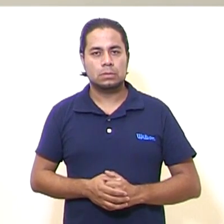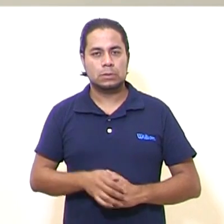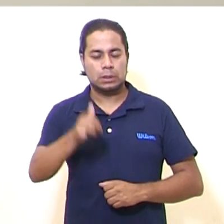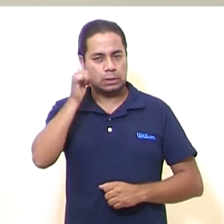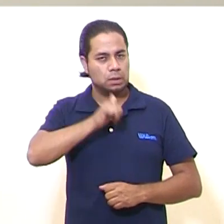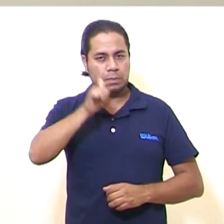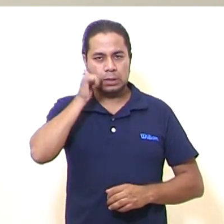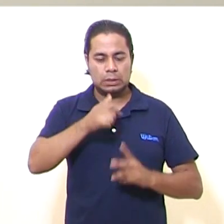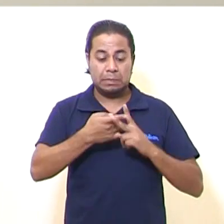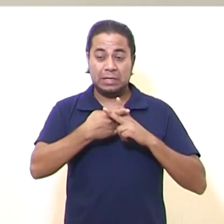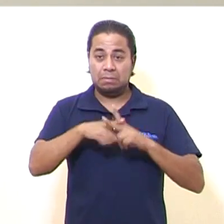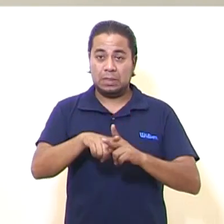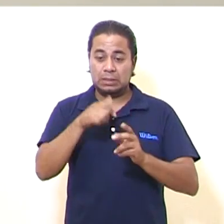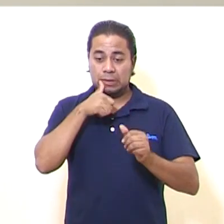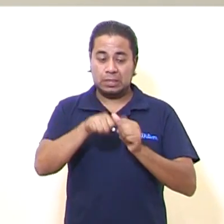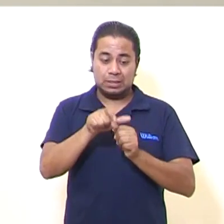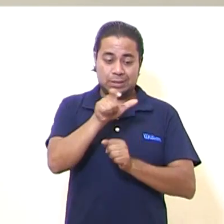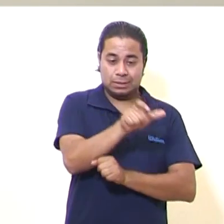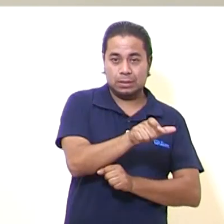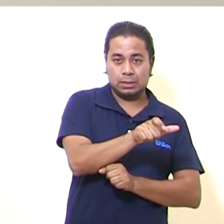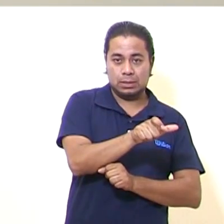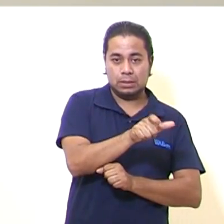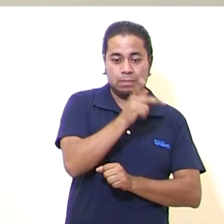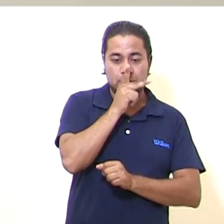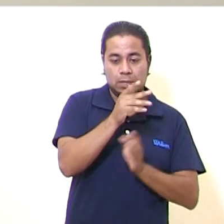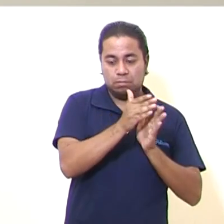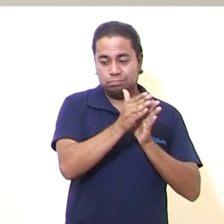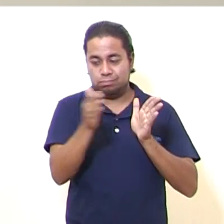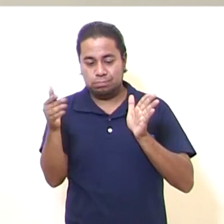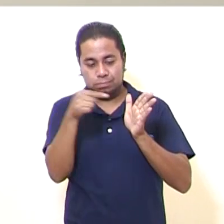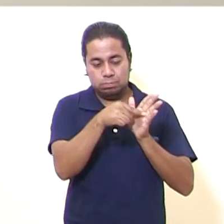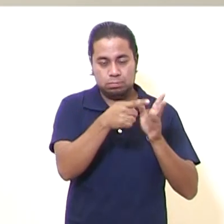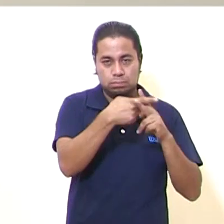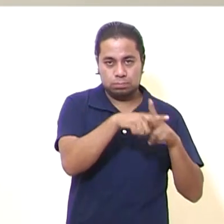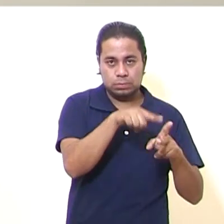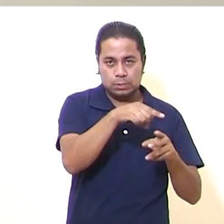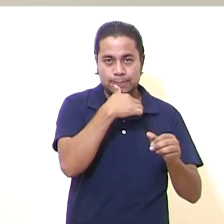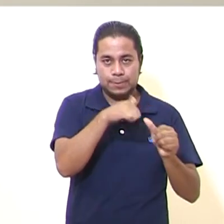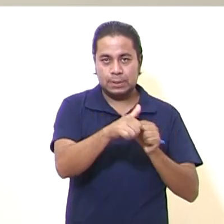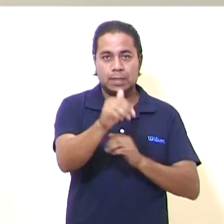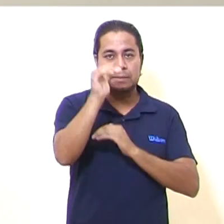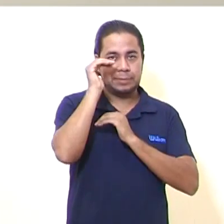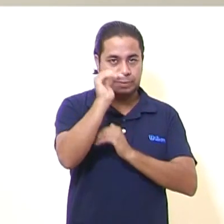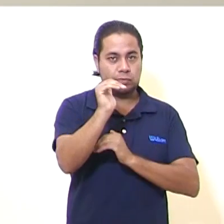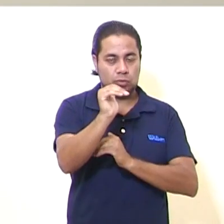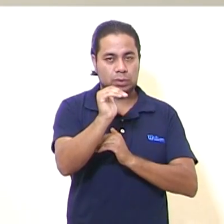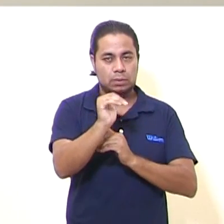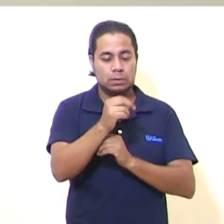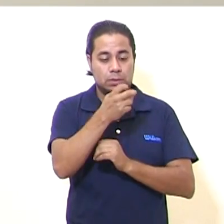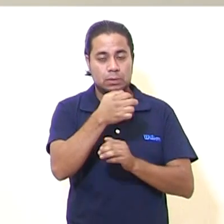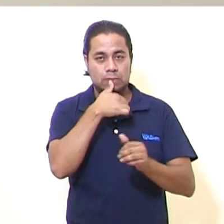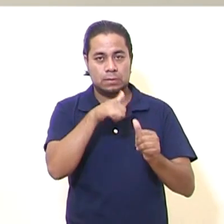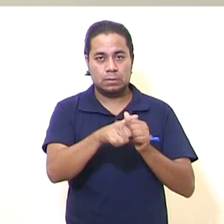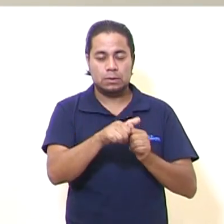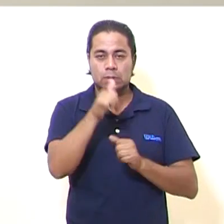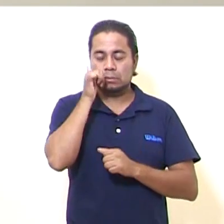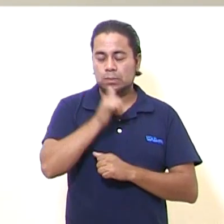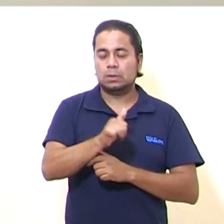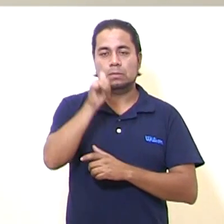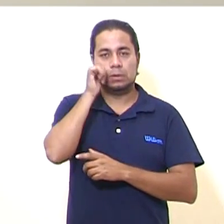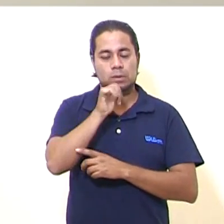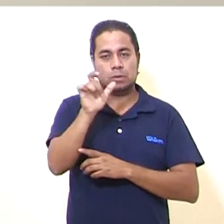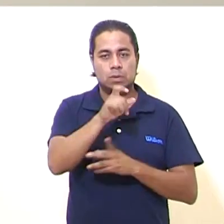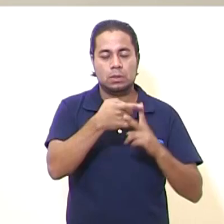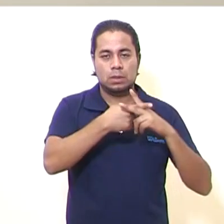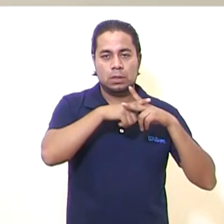iniciales, ¿sale? Siempre van a estar al inicio. Estas letras mayúsculas las vamos a encontrar todo el tiempo